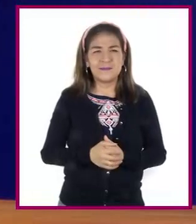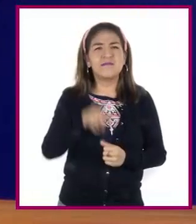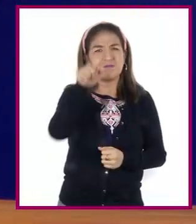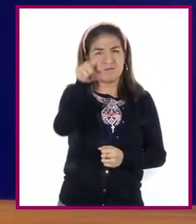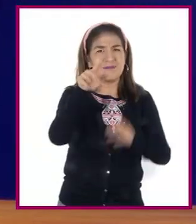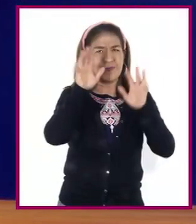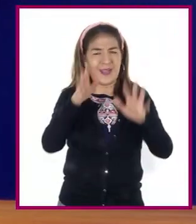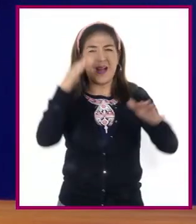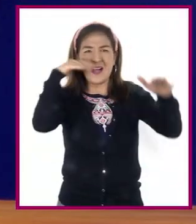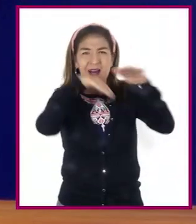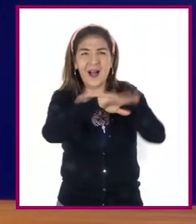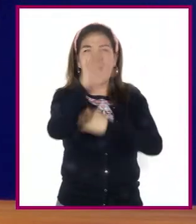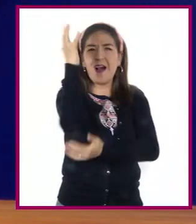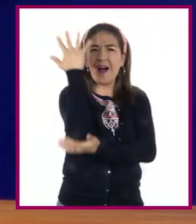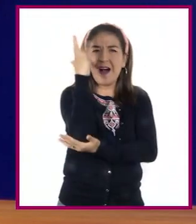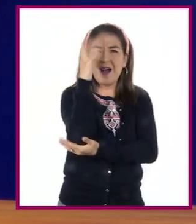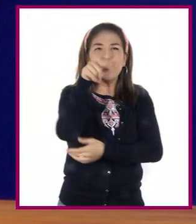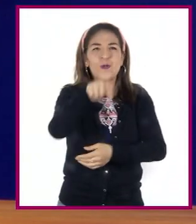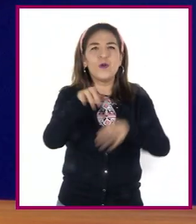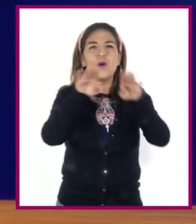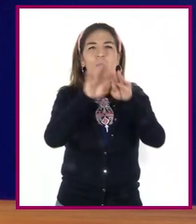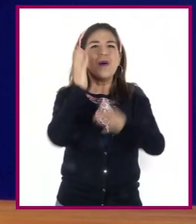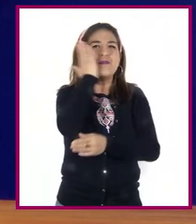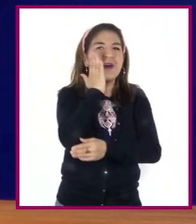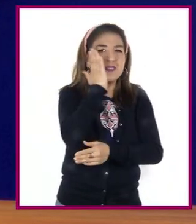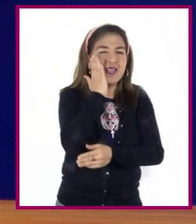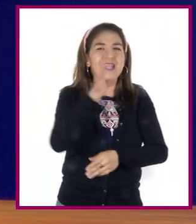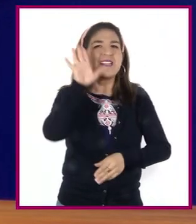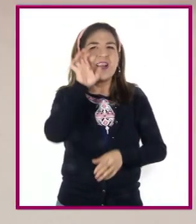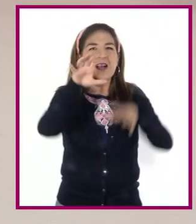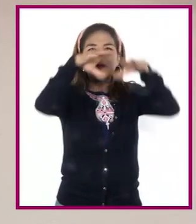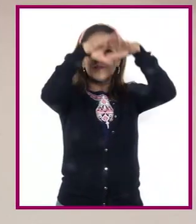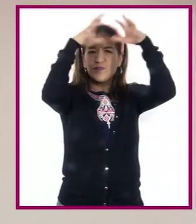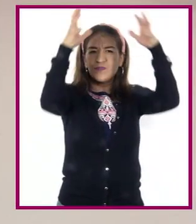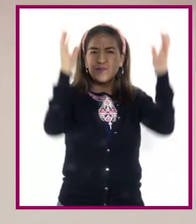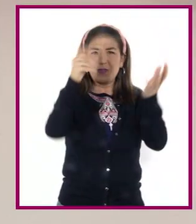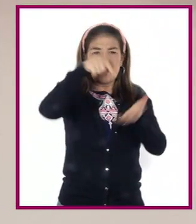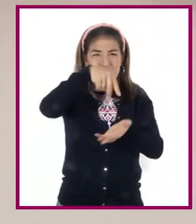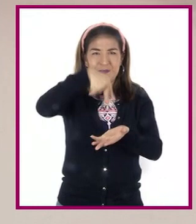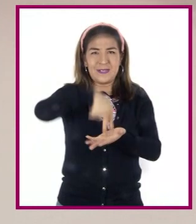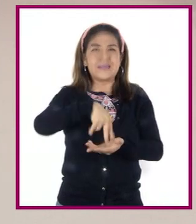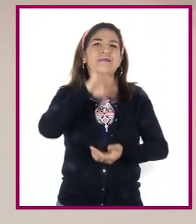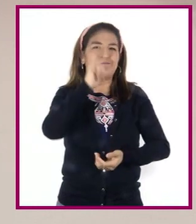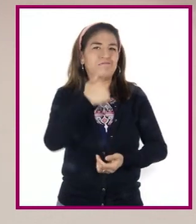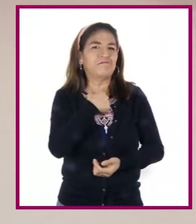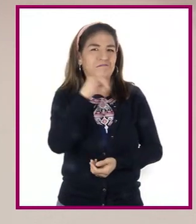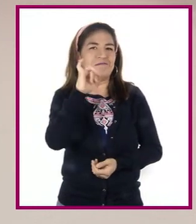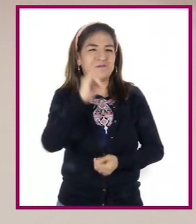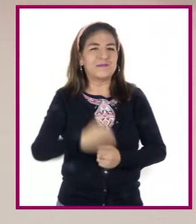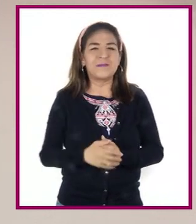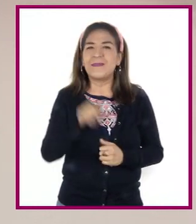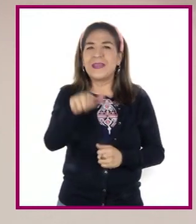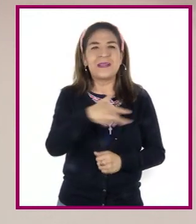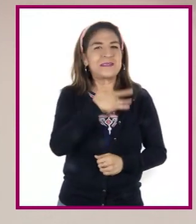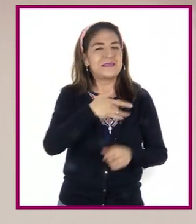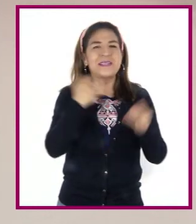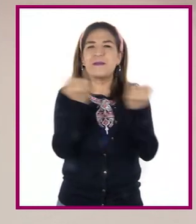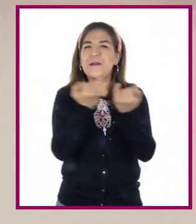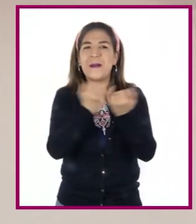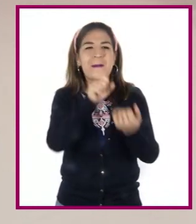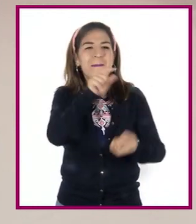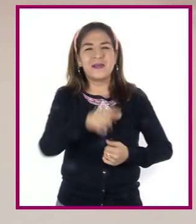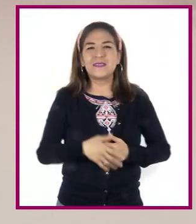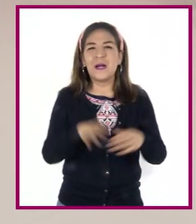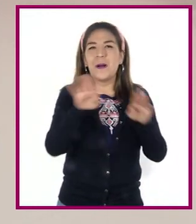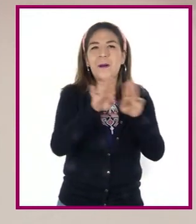han estado debajo de un árbol de naranjas o de manzanas? Yo sí, profesora, y se siente exactamente así, como si